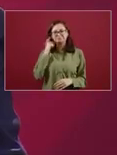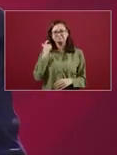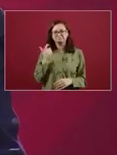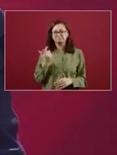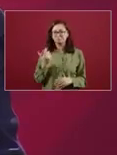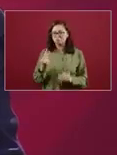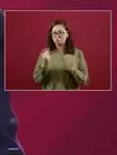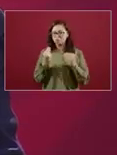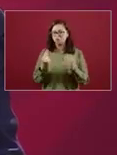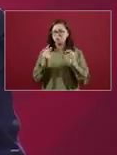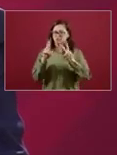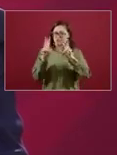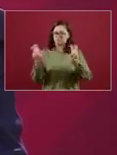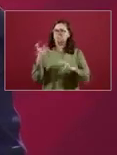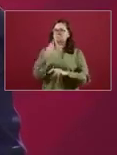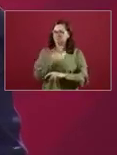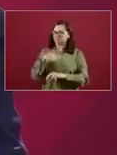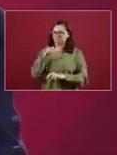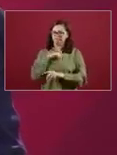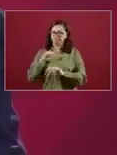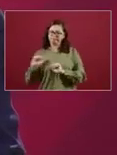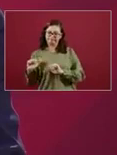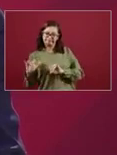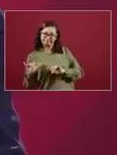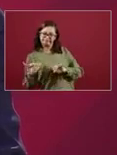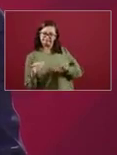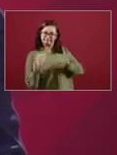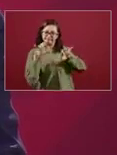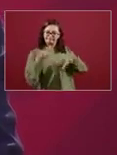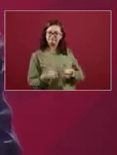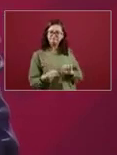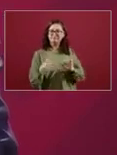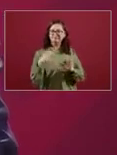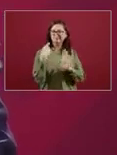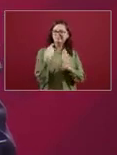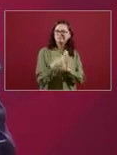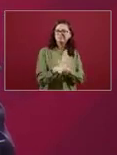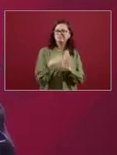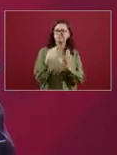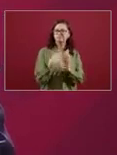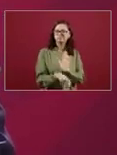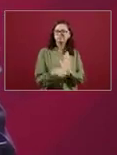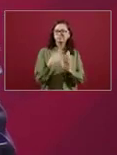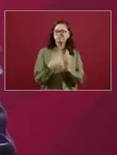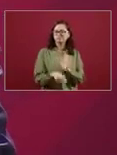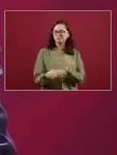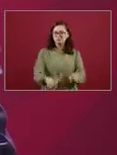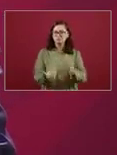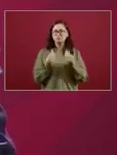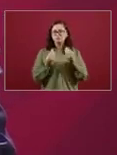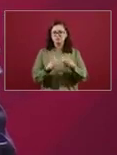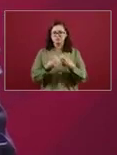mucho, se ha escrito en particular sobre la disminución en la población,